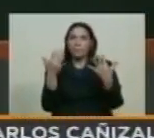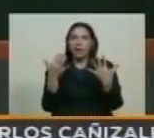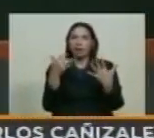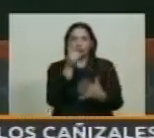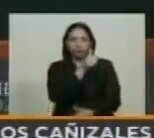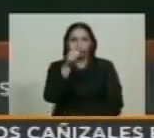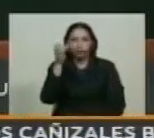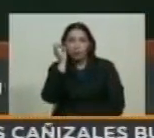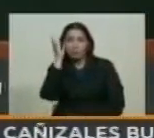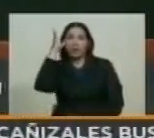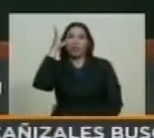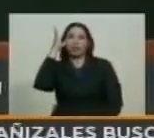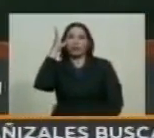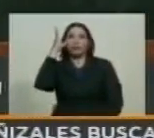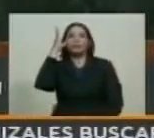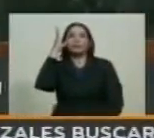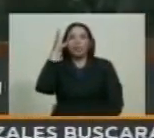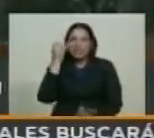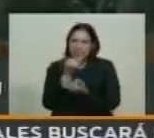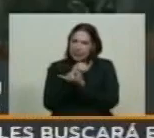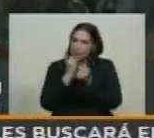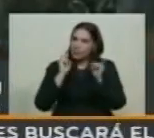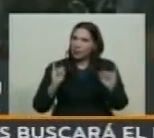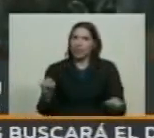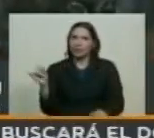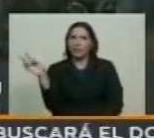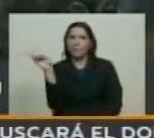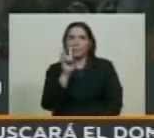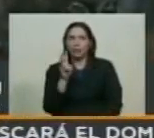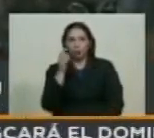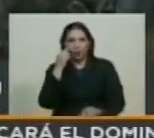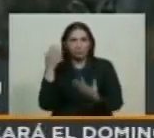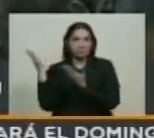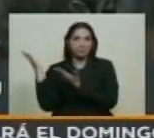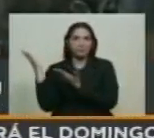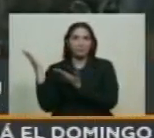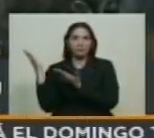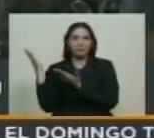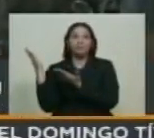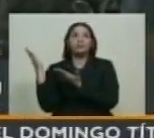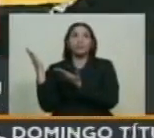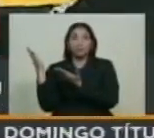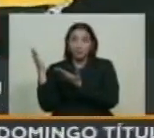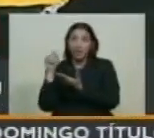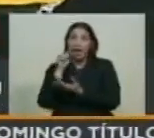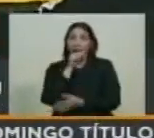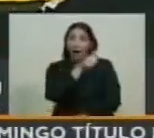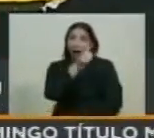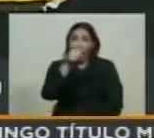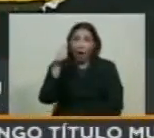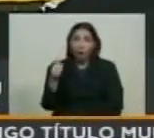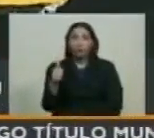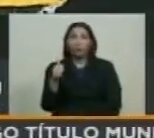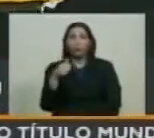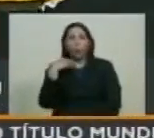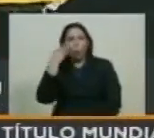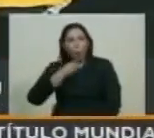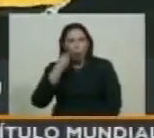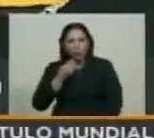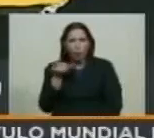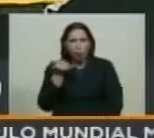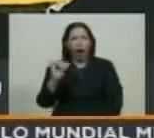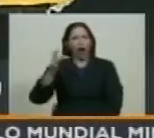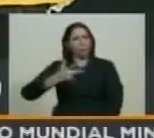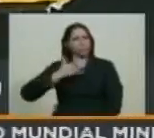está la independencia de Venezuela. En cada uno de esos inventos está la juventud venezolana,